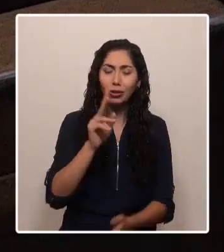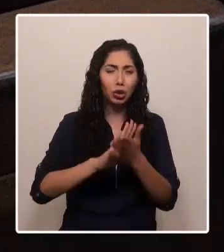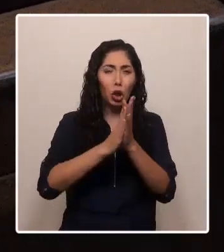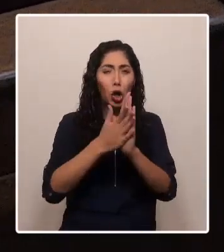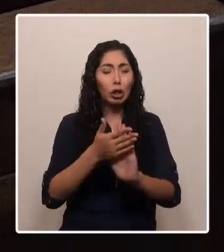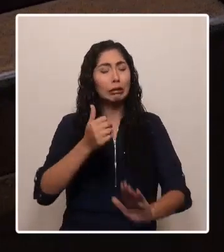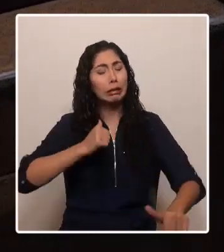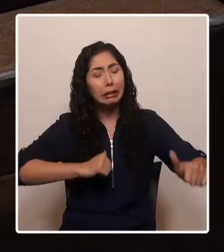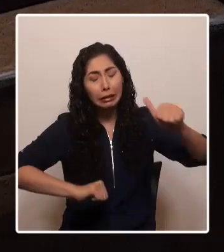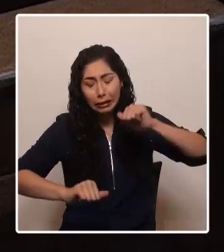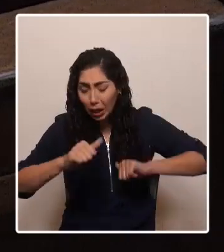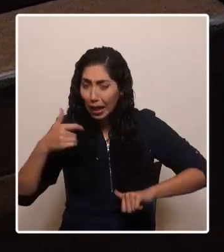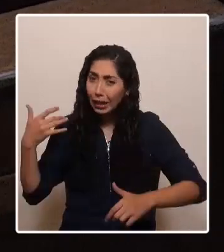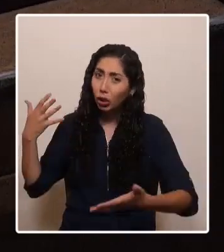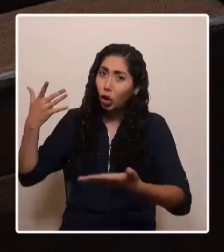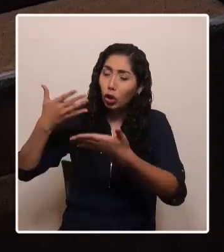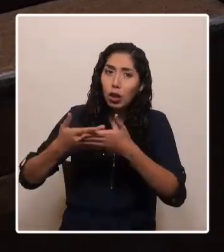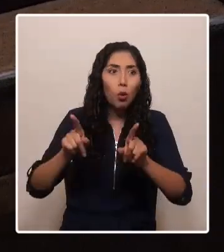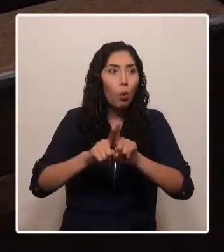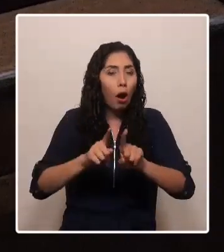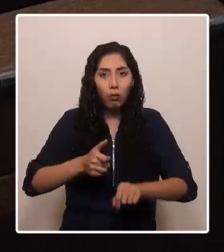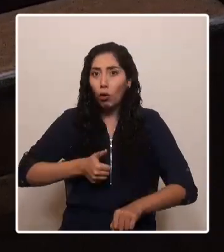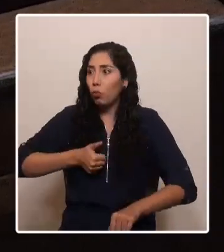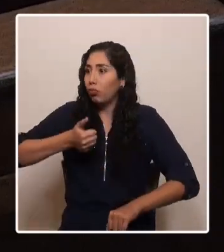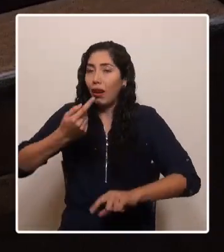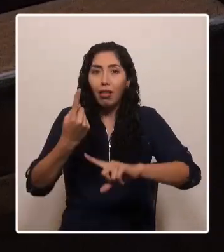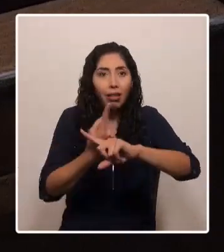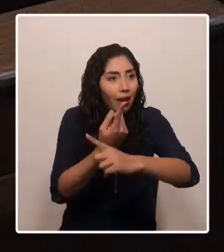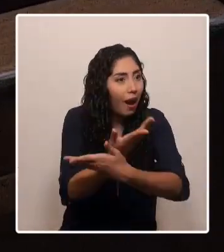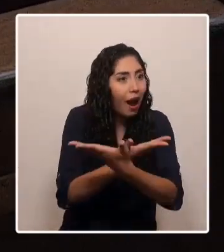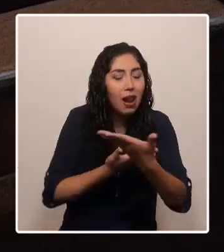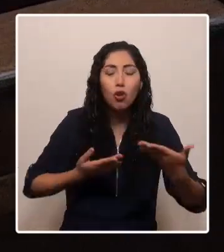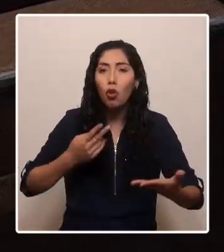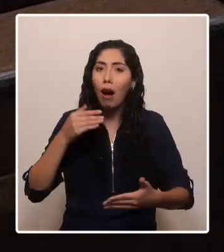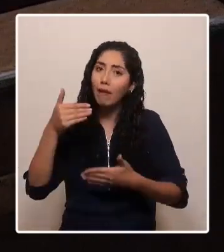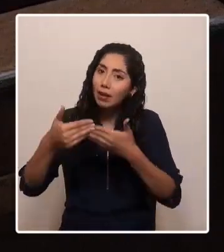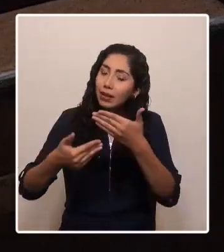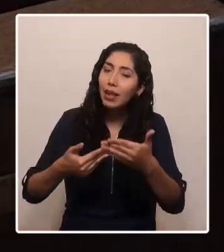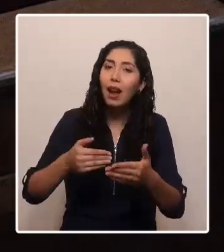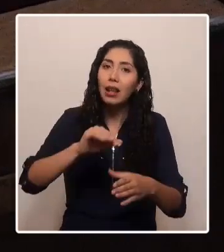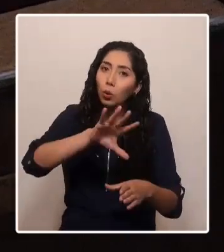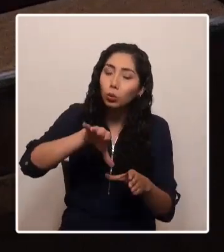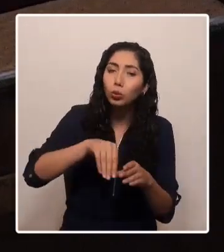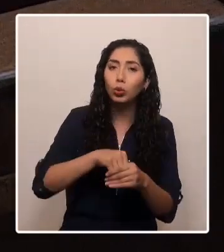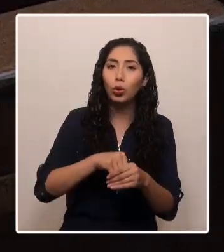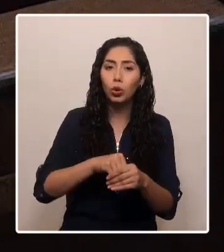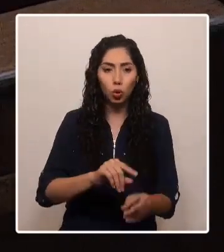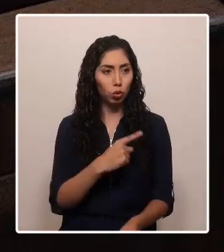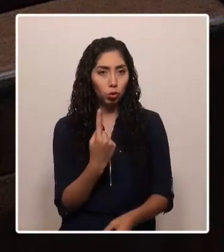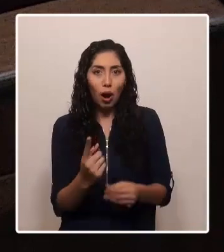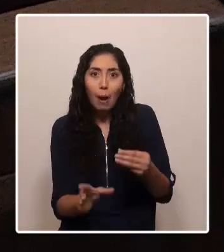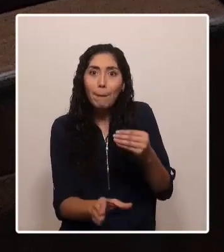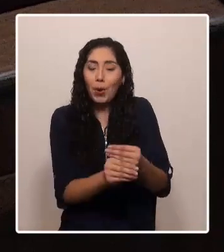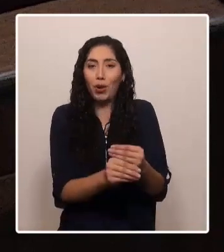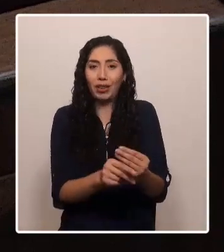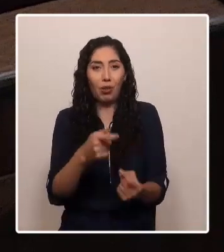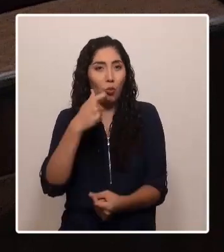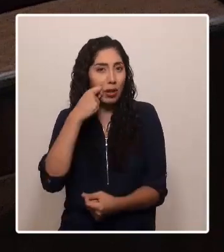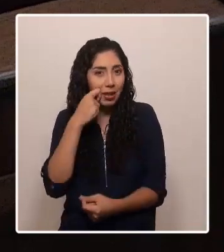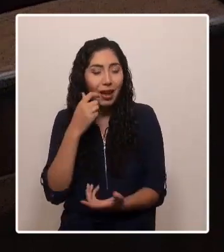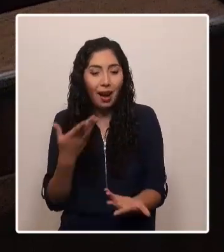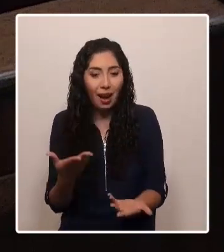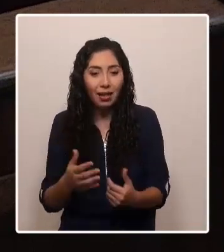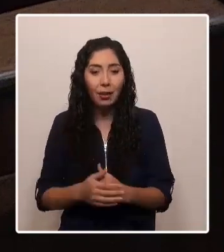hemos estado dispuestos al diálogo y avanzar con una mirada de inclusión. Hemos hecho grandes aportes a la humanidad, desde el arte rupestre,